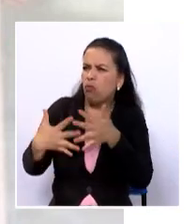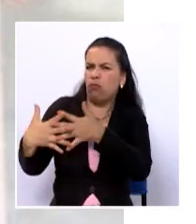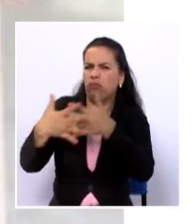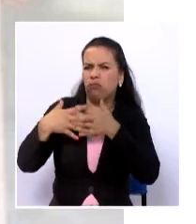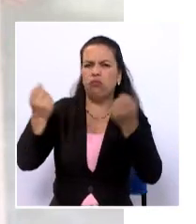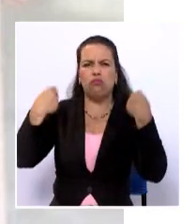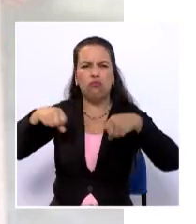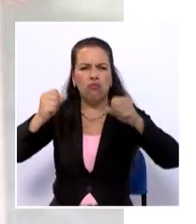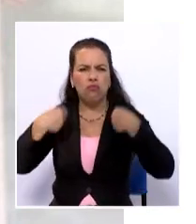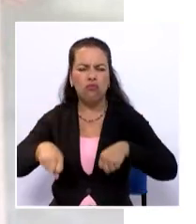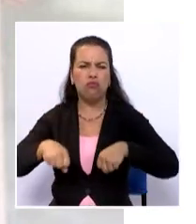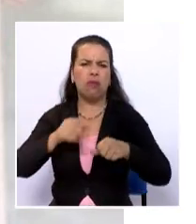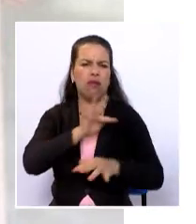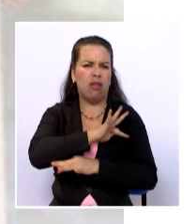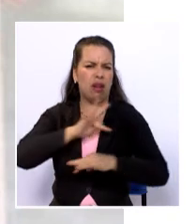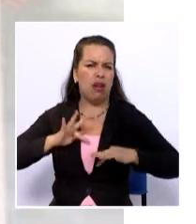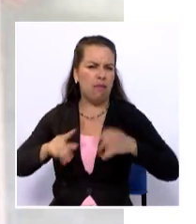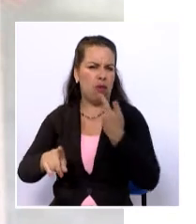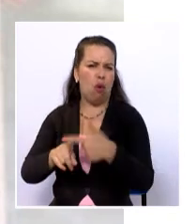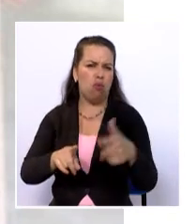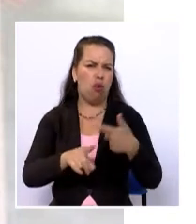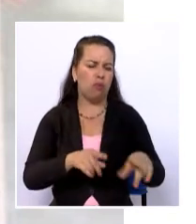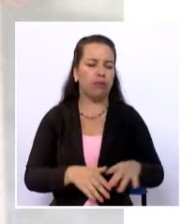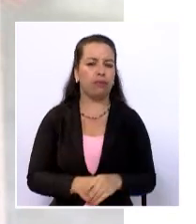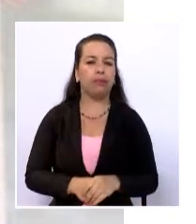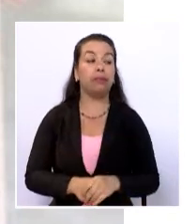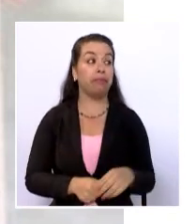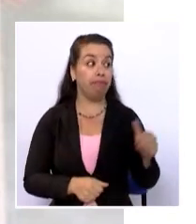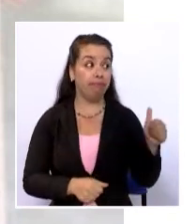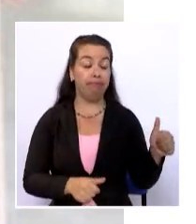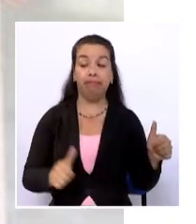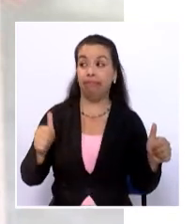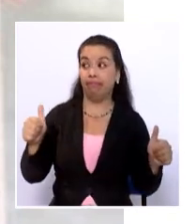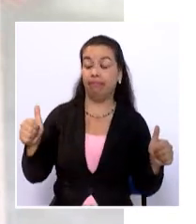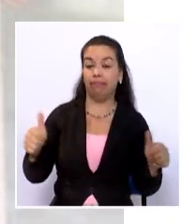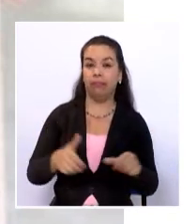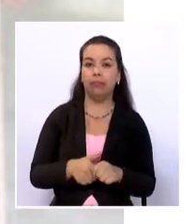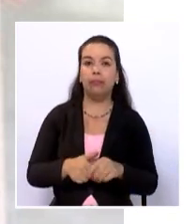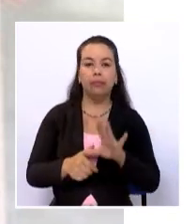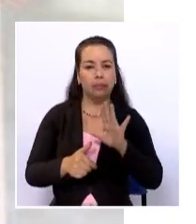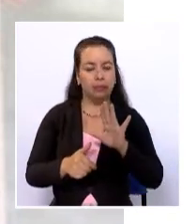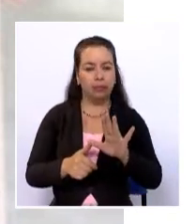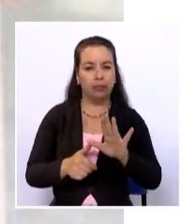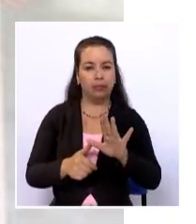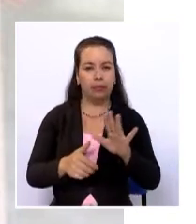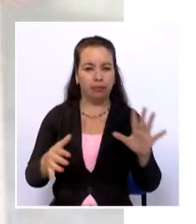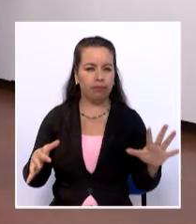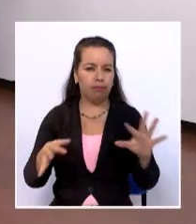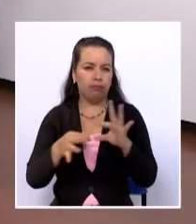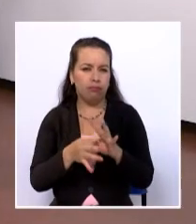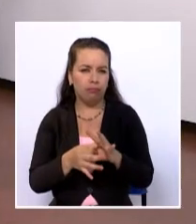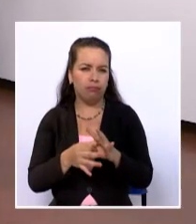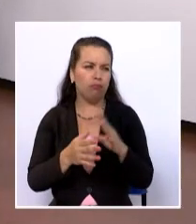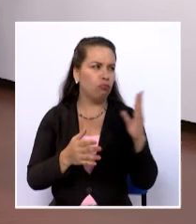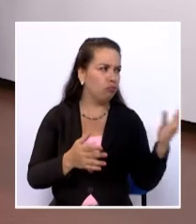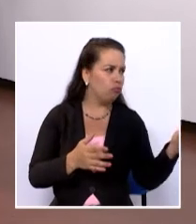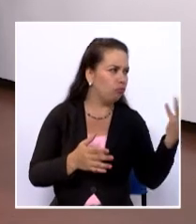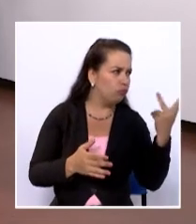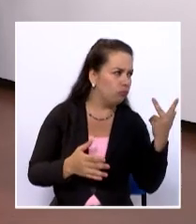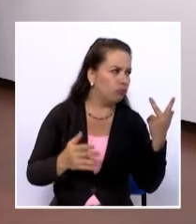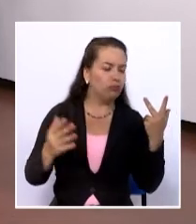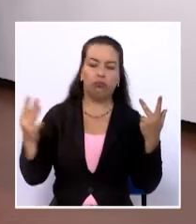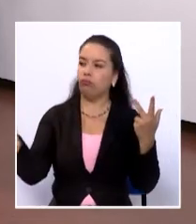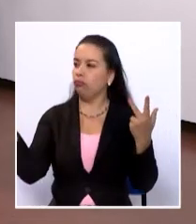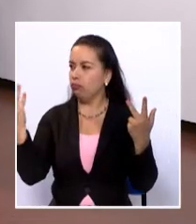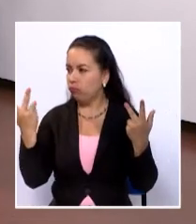paciente de una manera mucho más holística perfecto entonces aquí quiero unir un poco las ideas porque